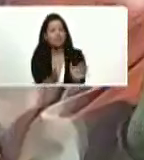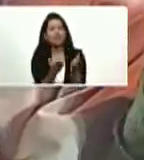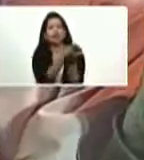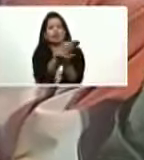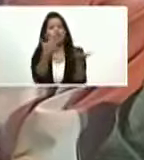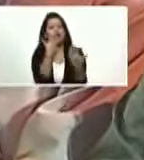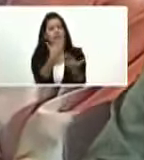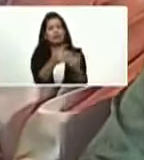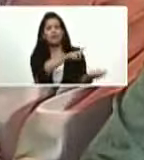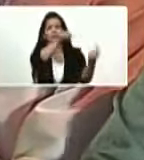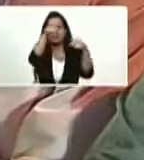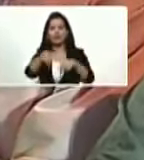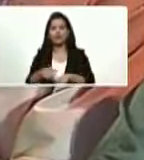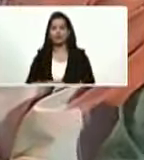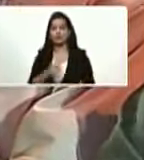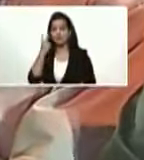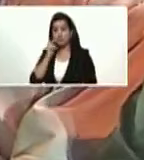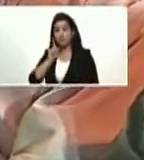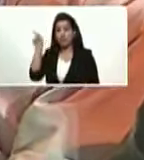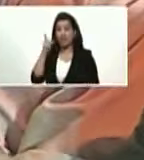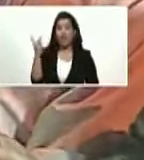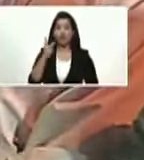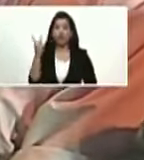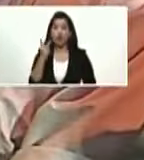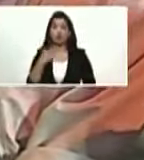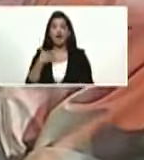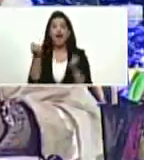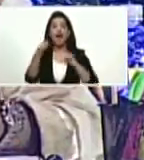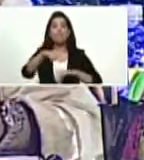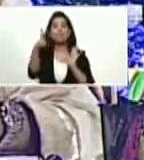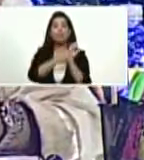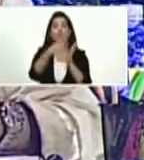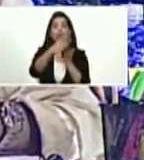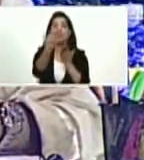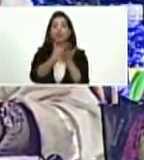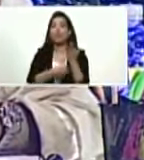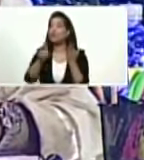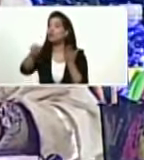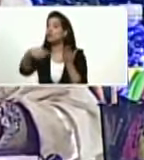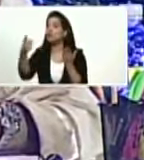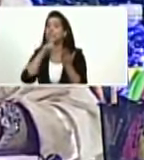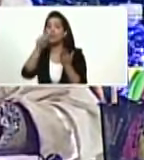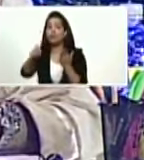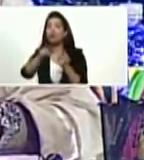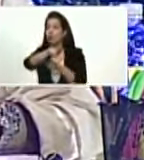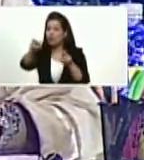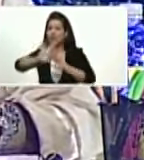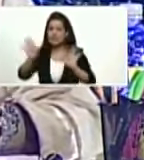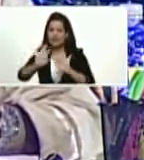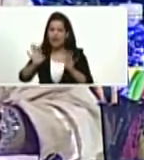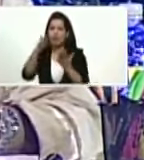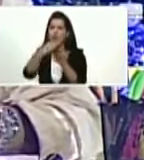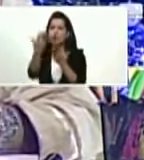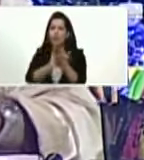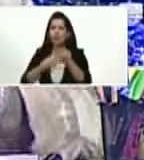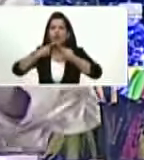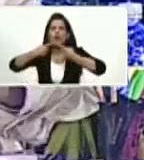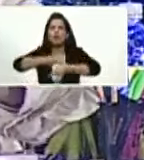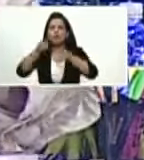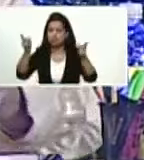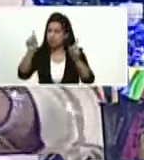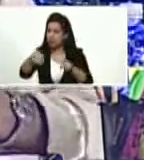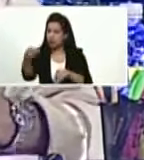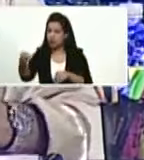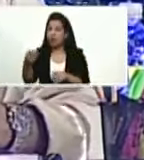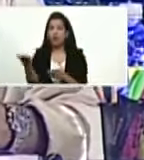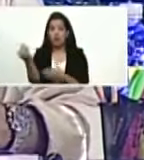Bueno, me dicen que ustedes aprobaron un documento también. Una declaración. Bueno, vamos a escuchar la